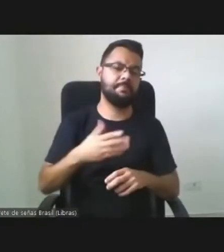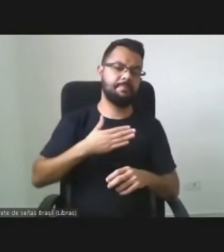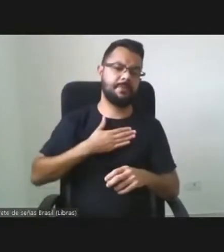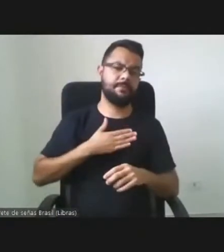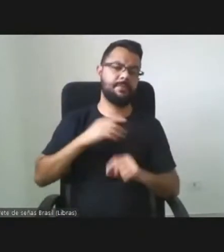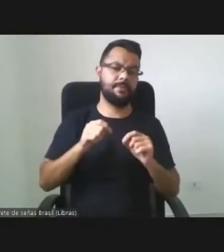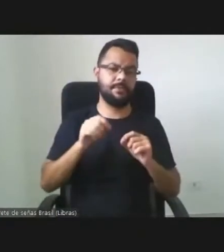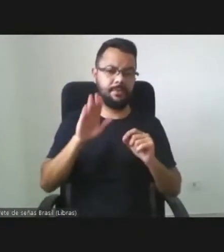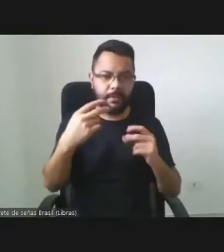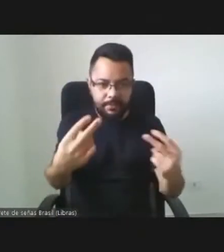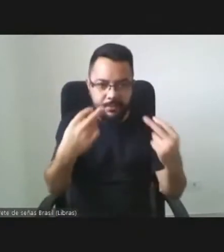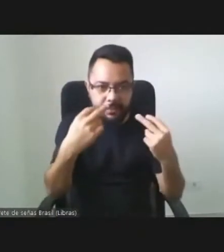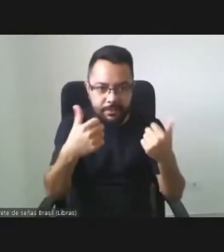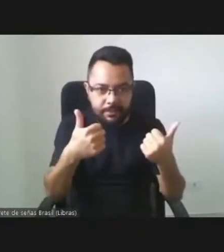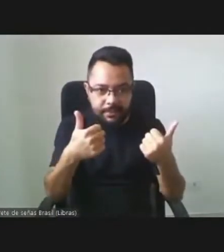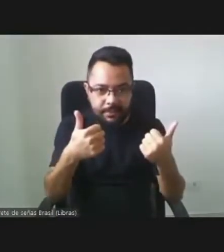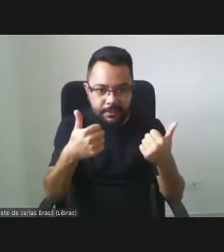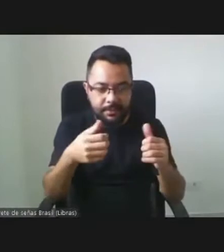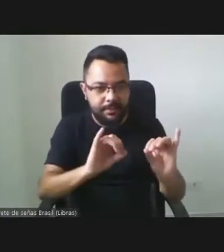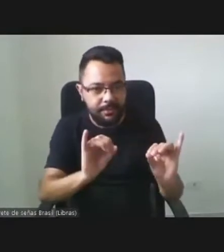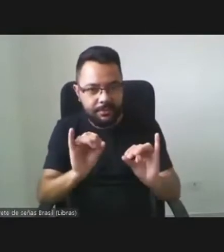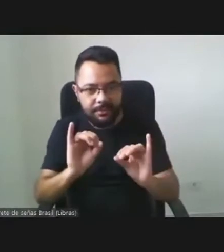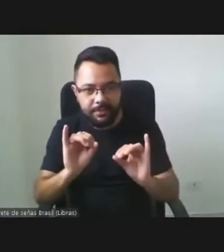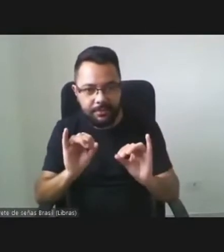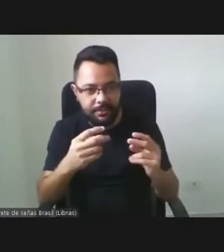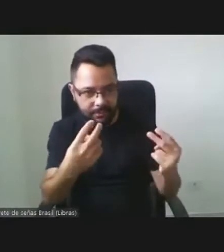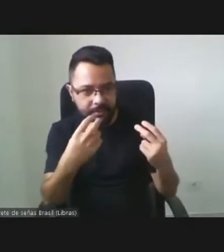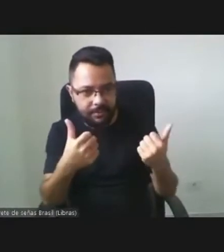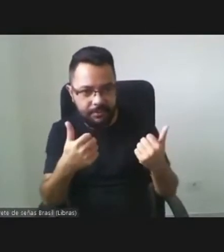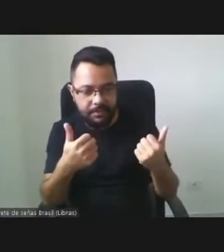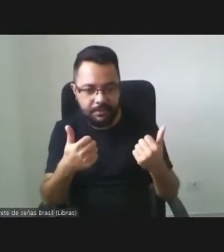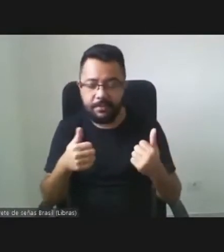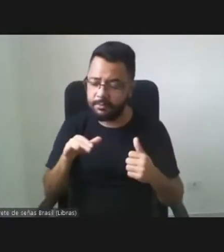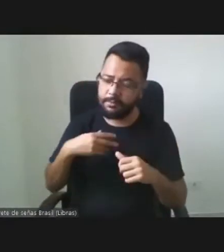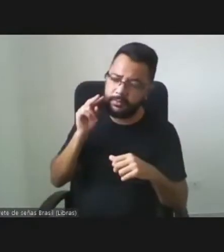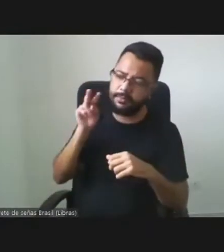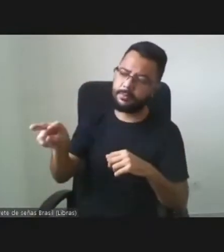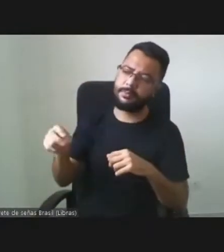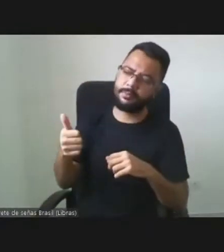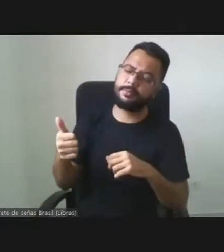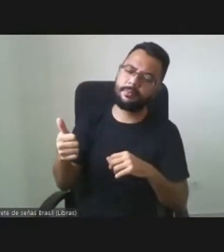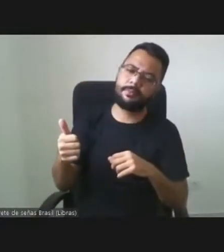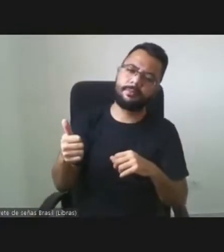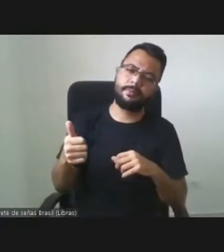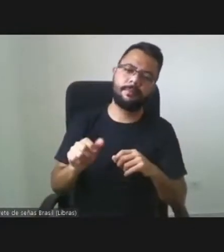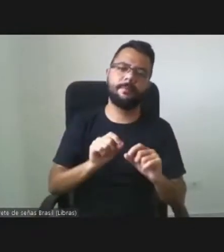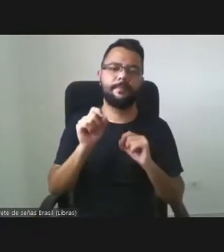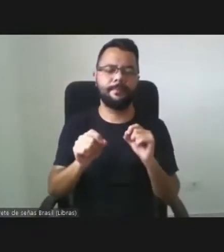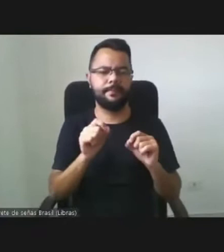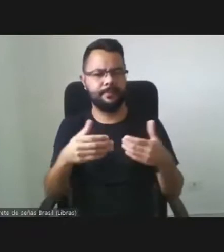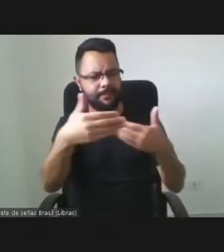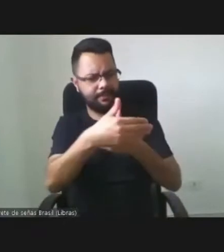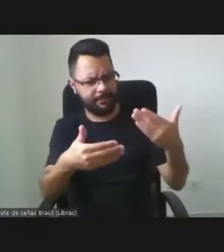¿Sí? Sí. ¿Hola? Vemos, okay. Te vemos. Estamos... Muy bien. ¿Y la presentación también